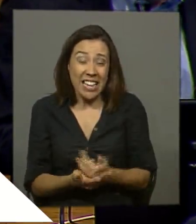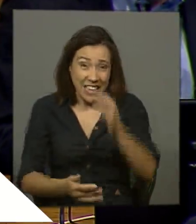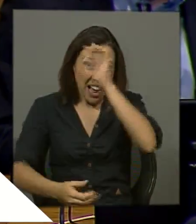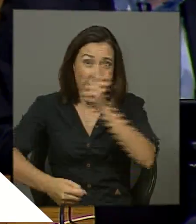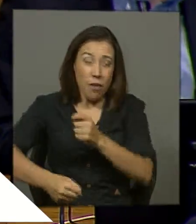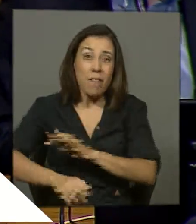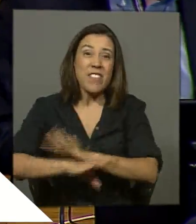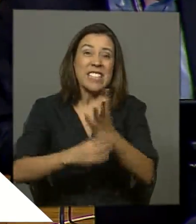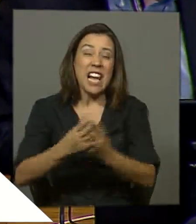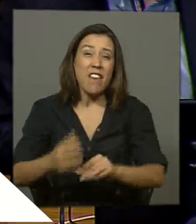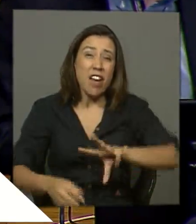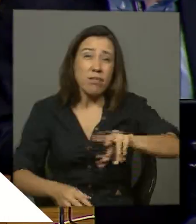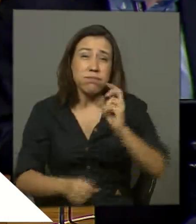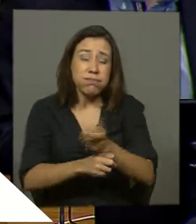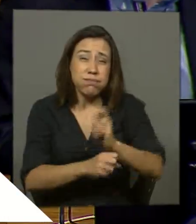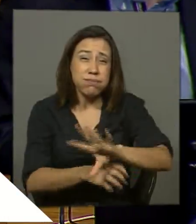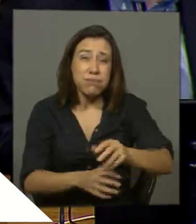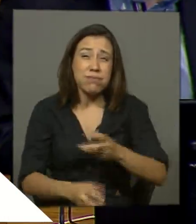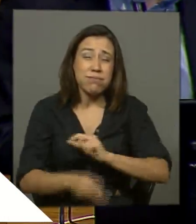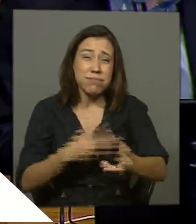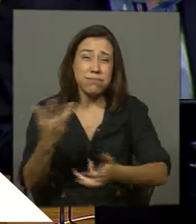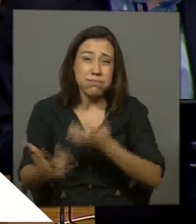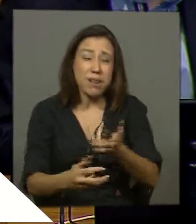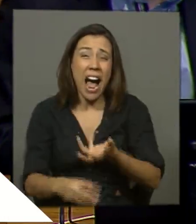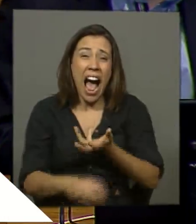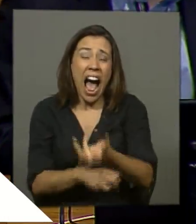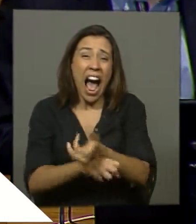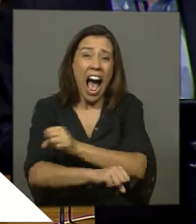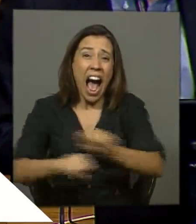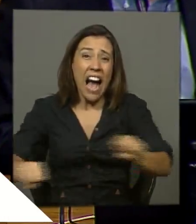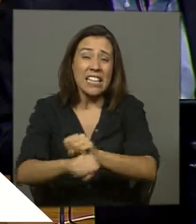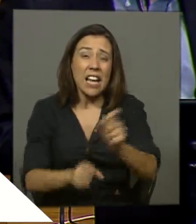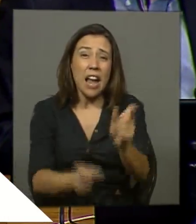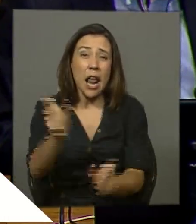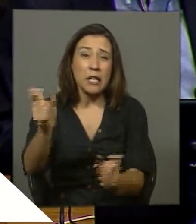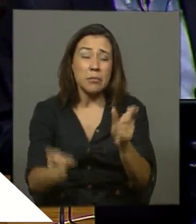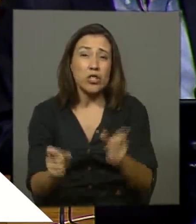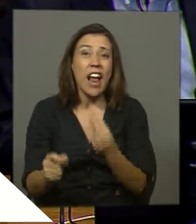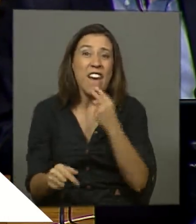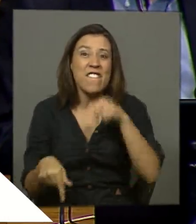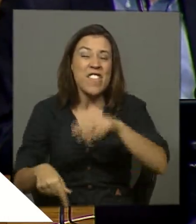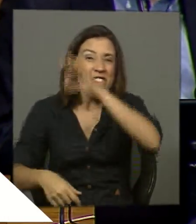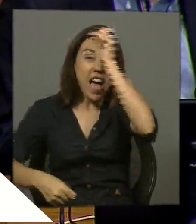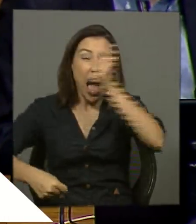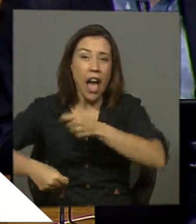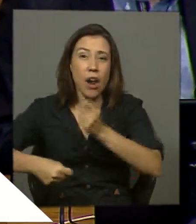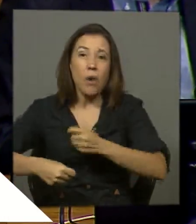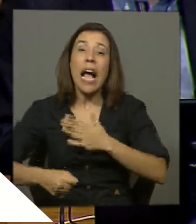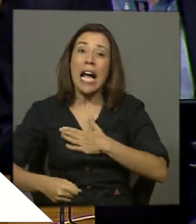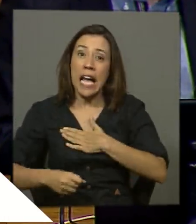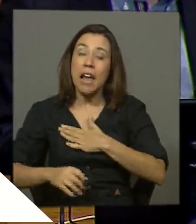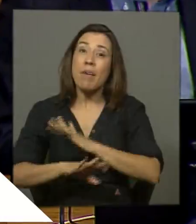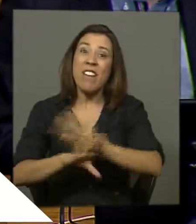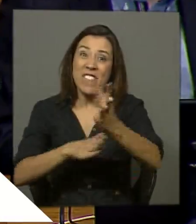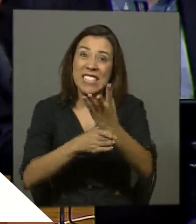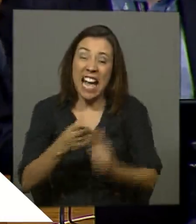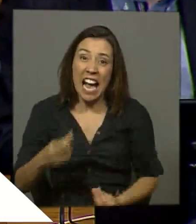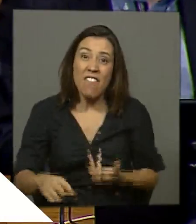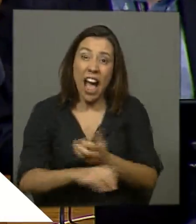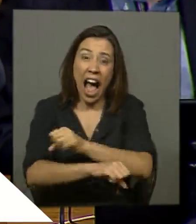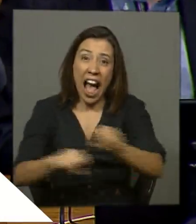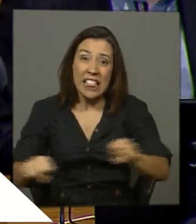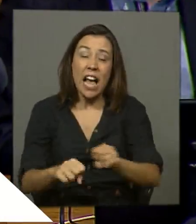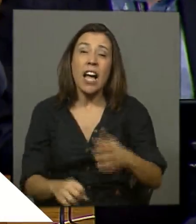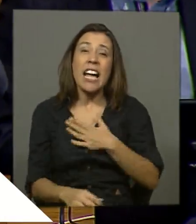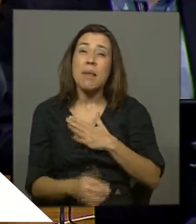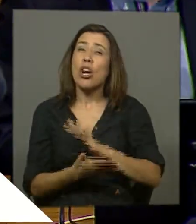que aa acabe la delincuencia que se acen los ataes hacia las personas que viven en araucanía queremos que se acaben esos ataques